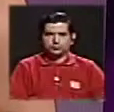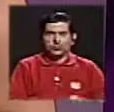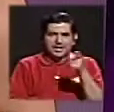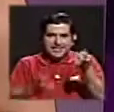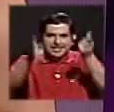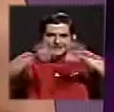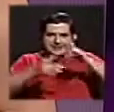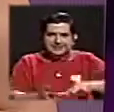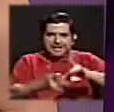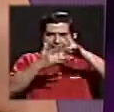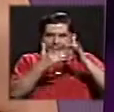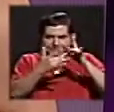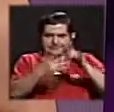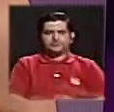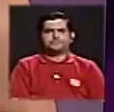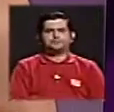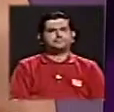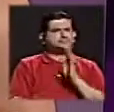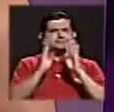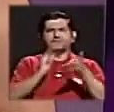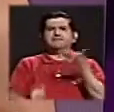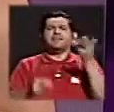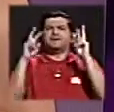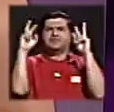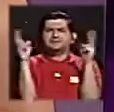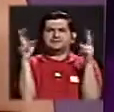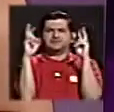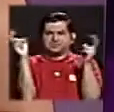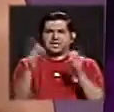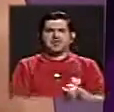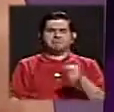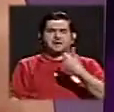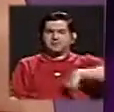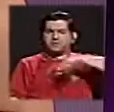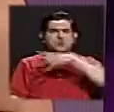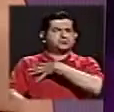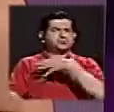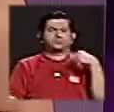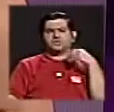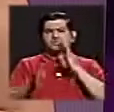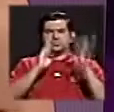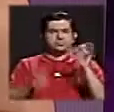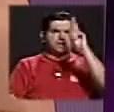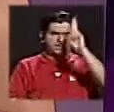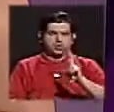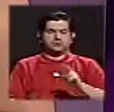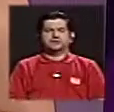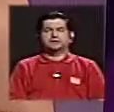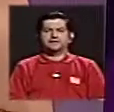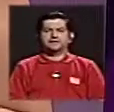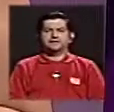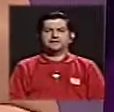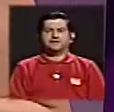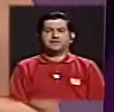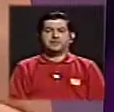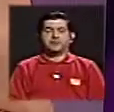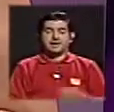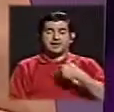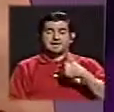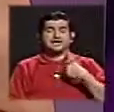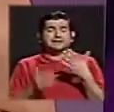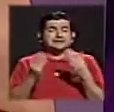este caso en particular, pues estamos hablando de un tema del que poco nos gusta hablar en Costa Rica, del que le